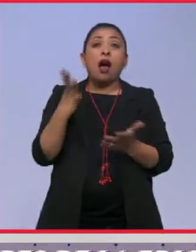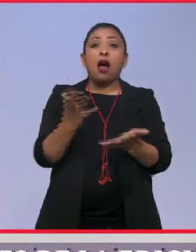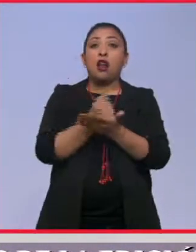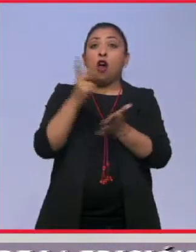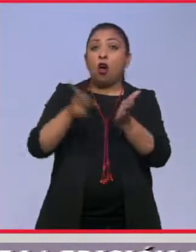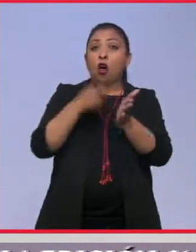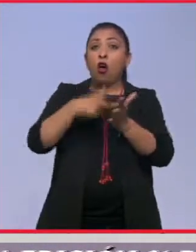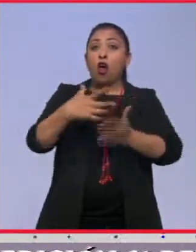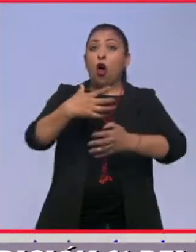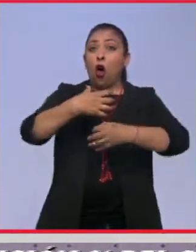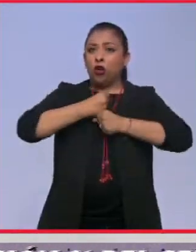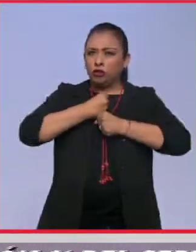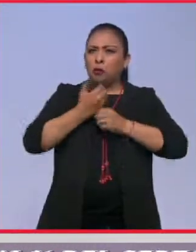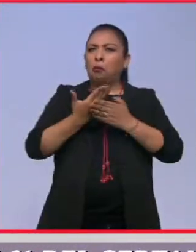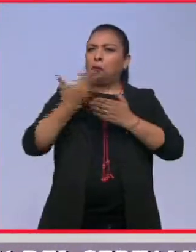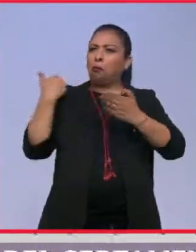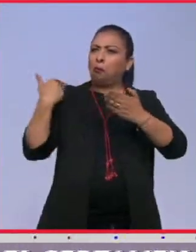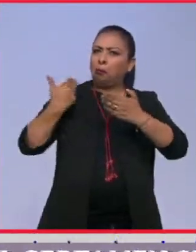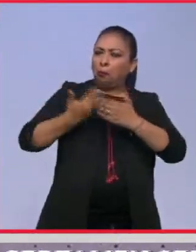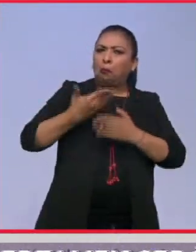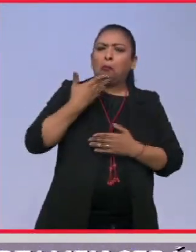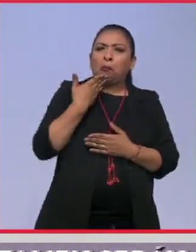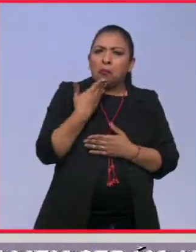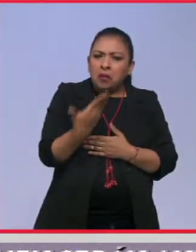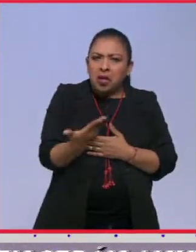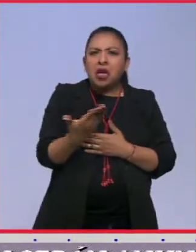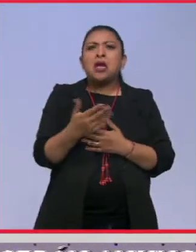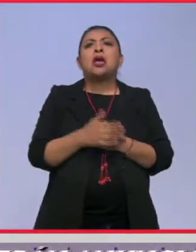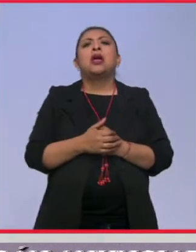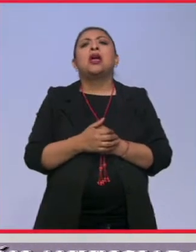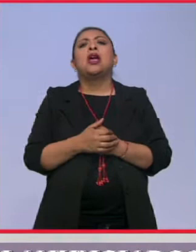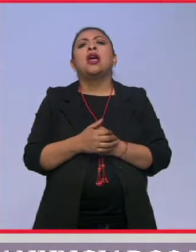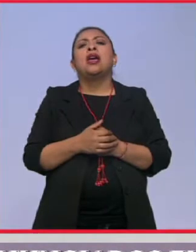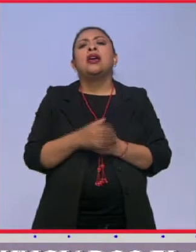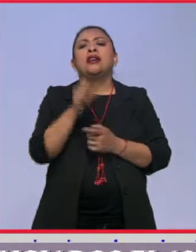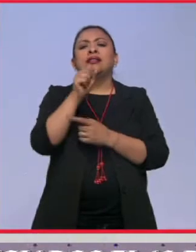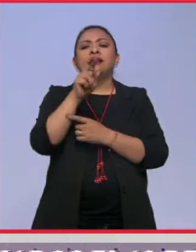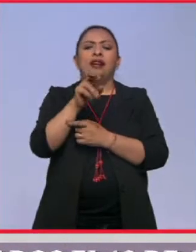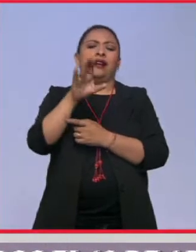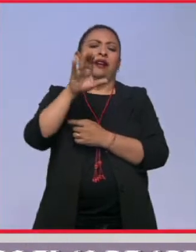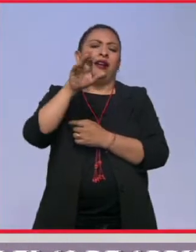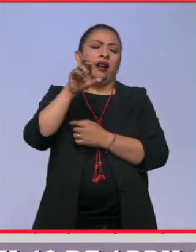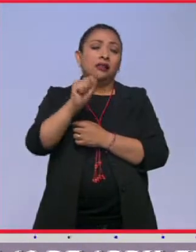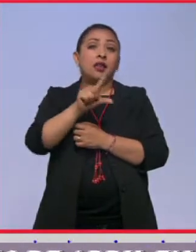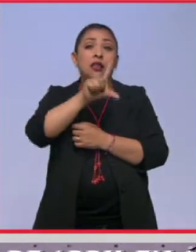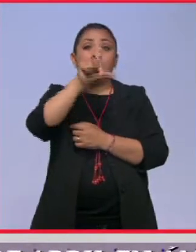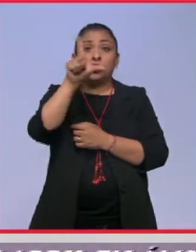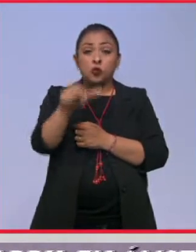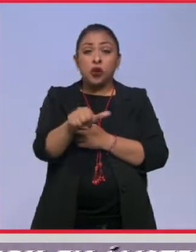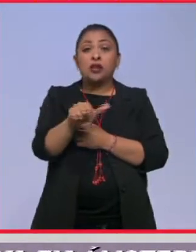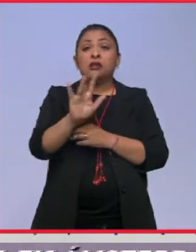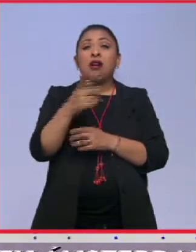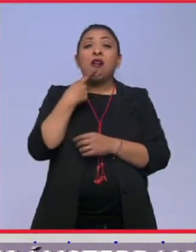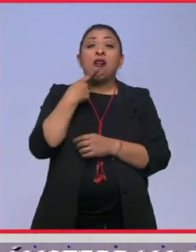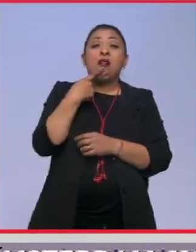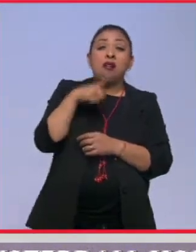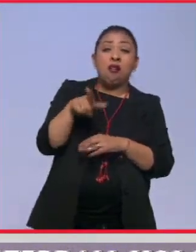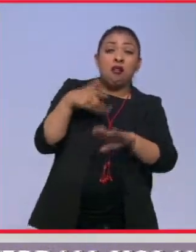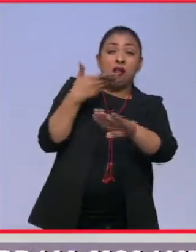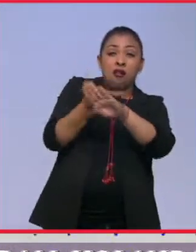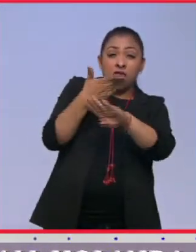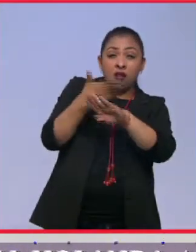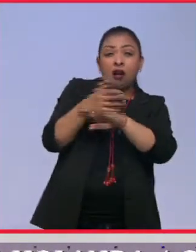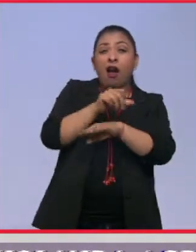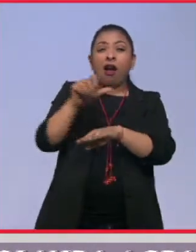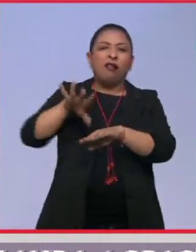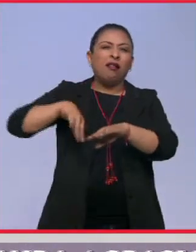Oscar, le había ido muy bien con la película, con la serie de House of Cards, y que después de que salen las acusaciones